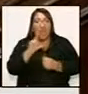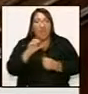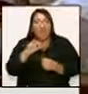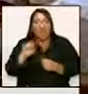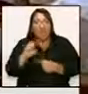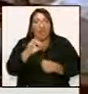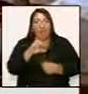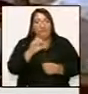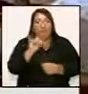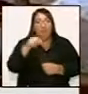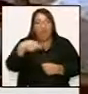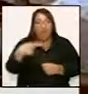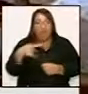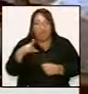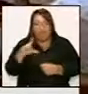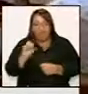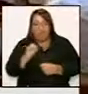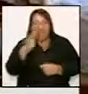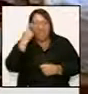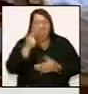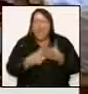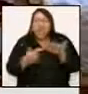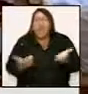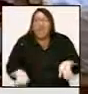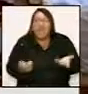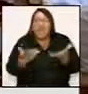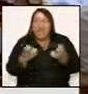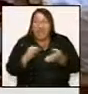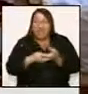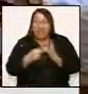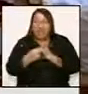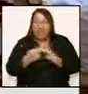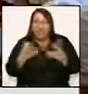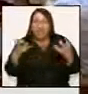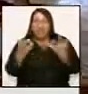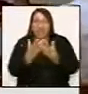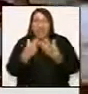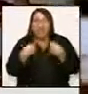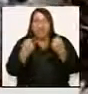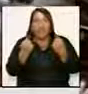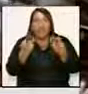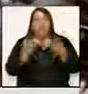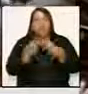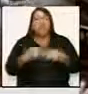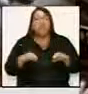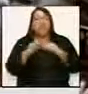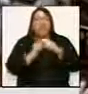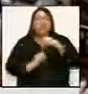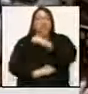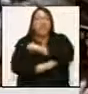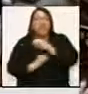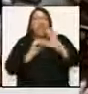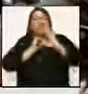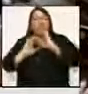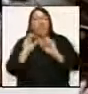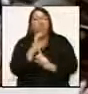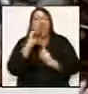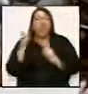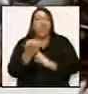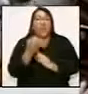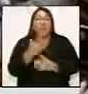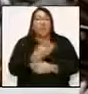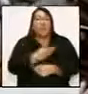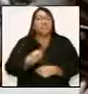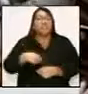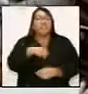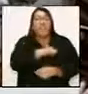Alba, refirió que el propósito de la asociación consiste en tender puentes de comunicación cultural entre España